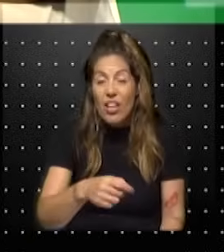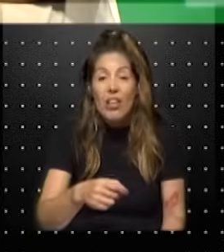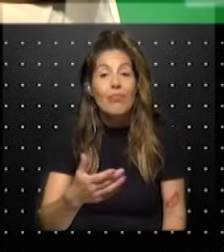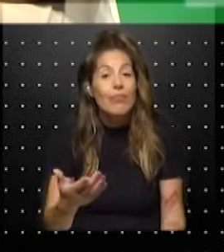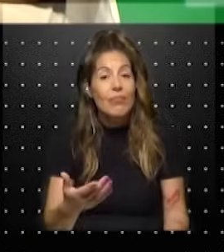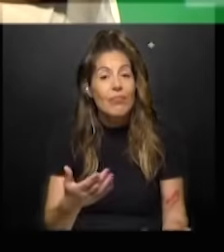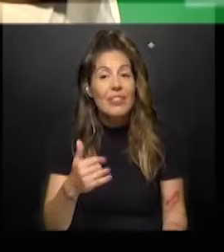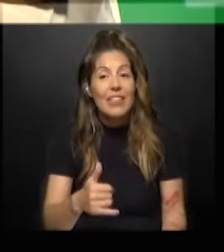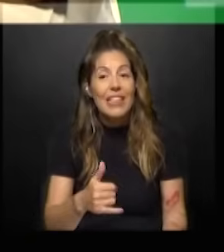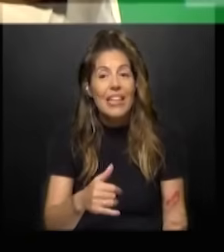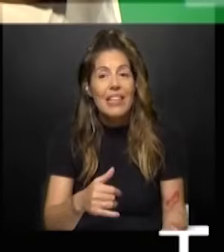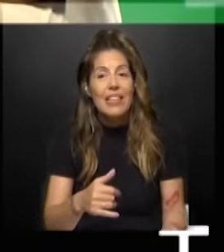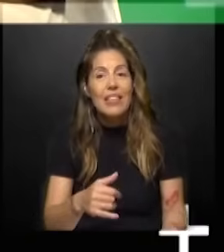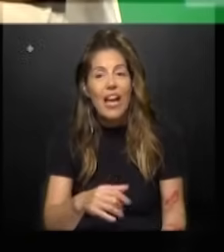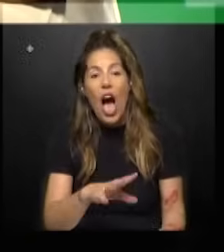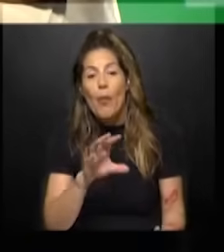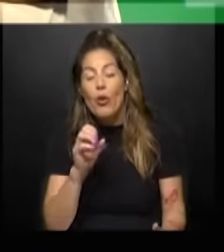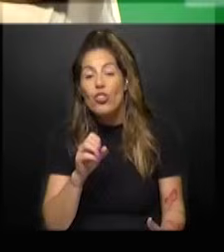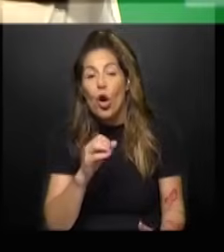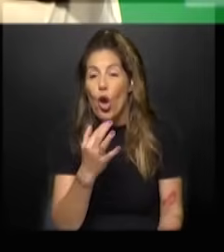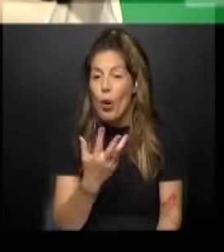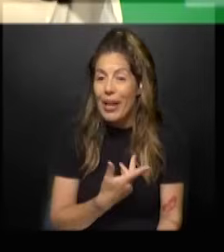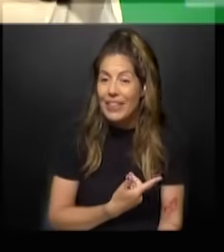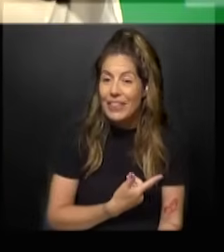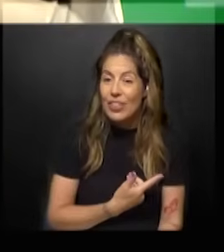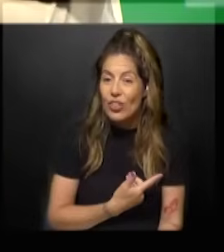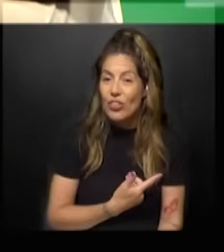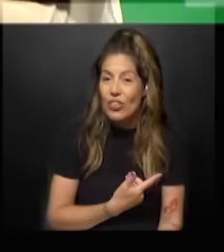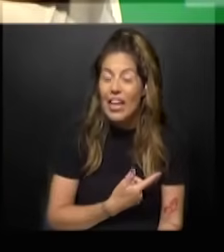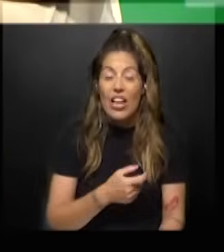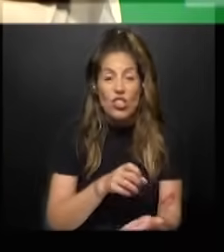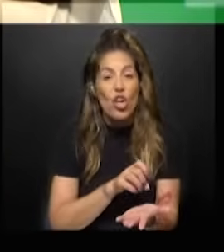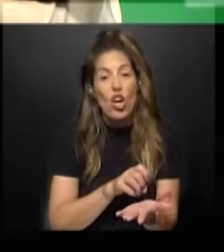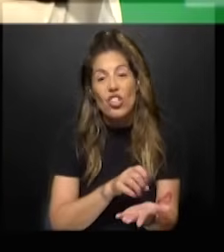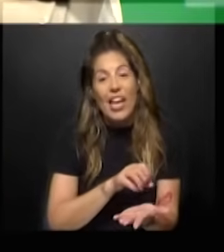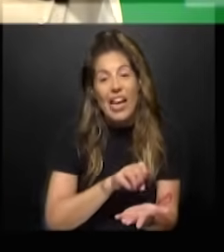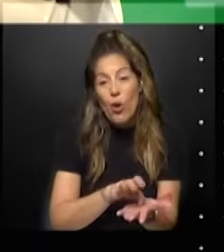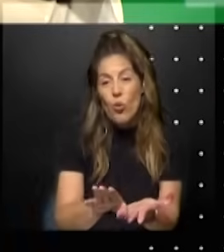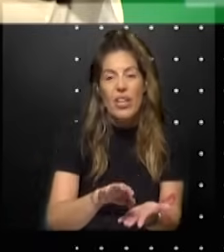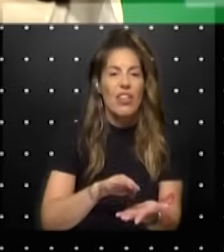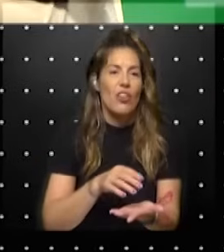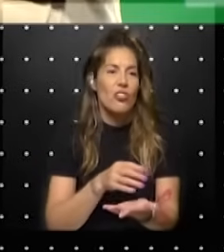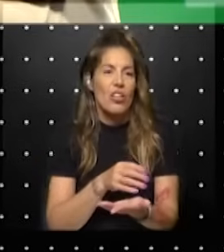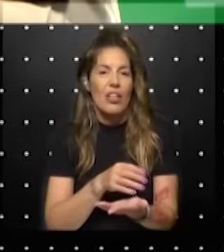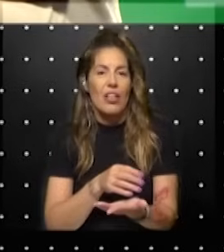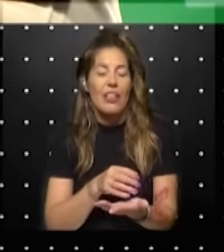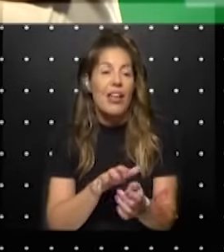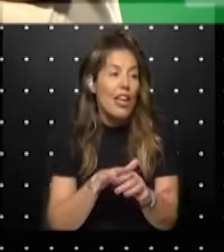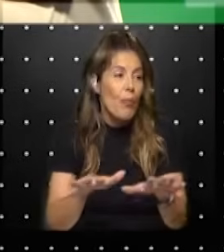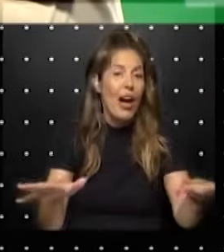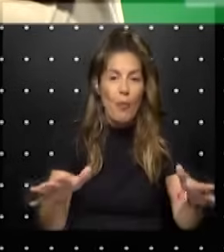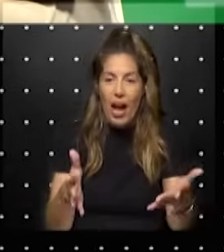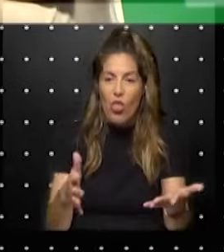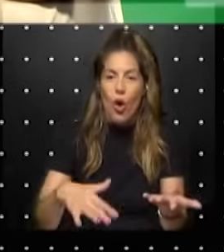tener simpatías fuertes con los palestinos, que son los excluidos de siempre, los que se han desparramado en toda